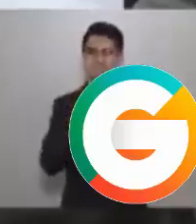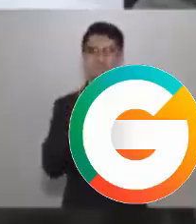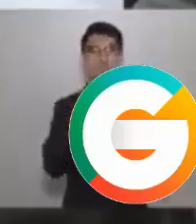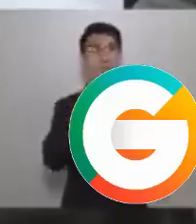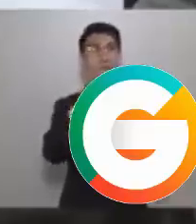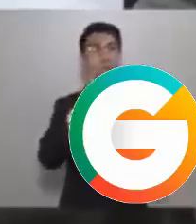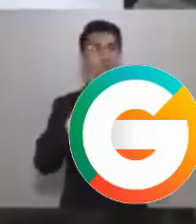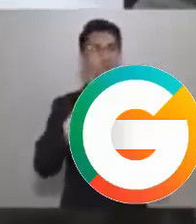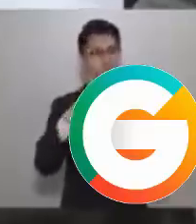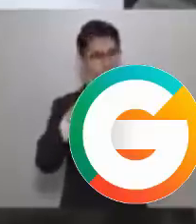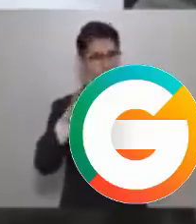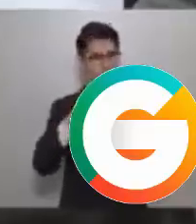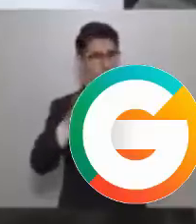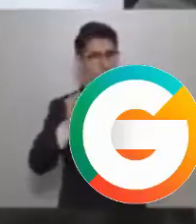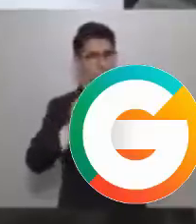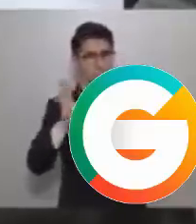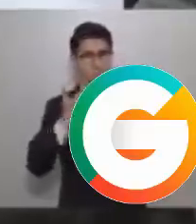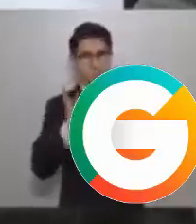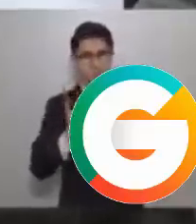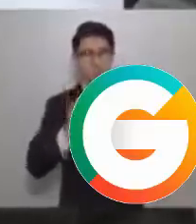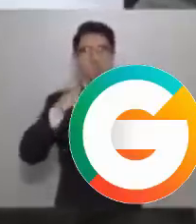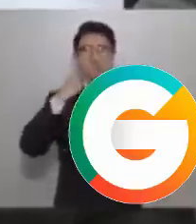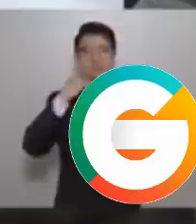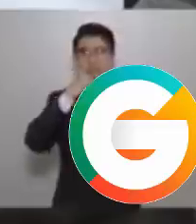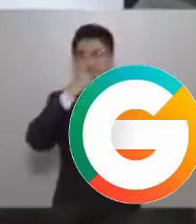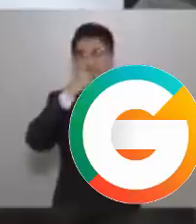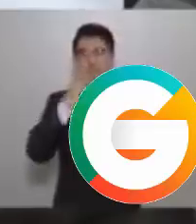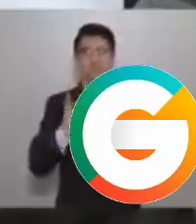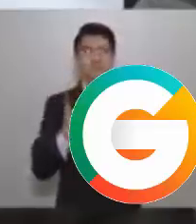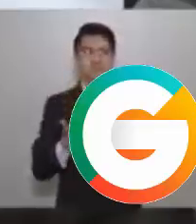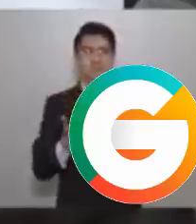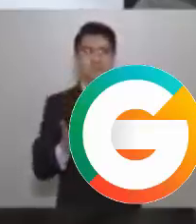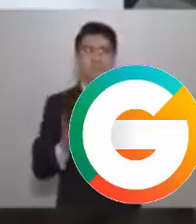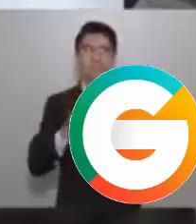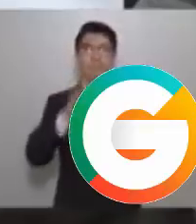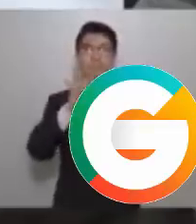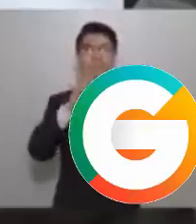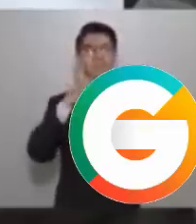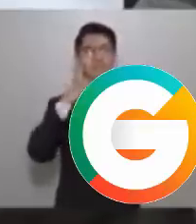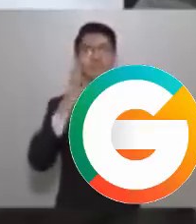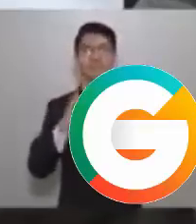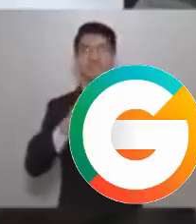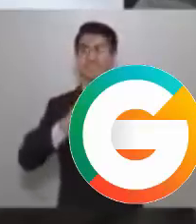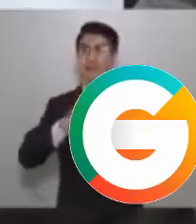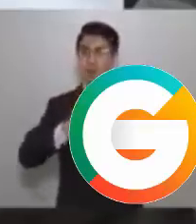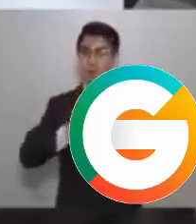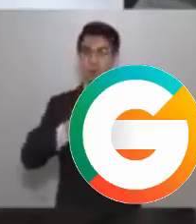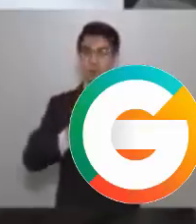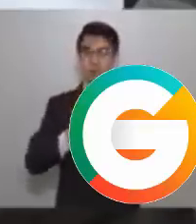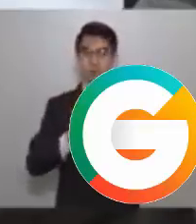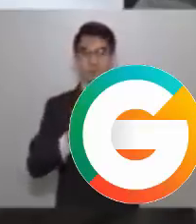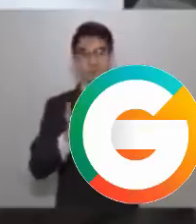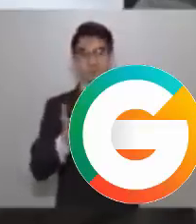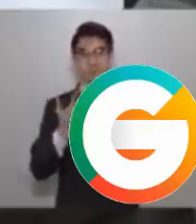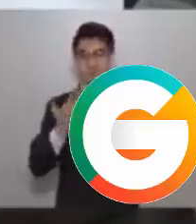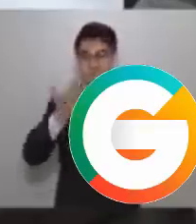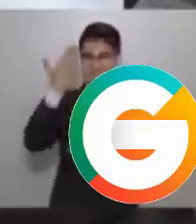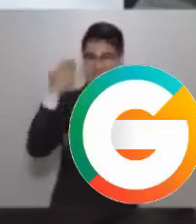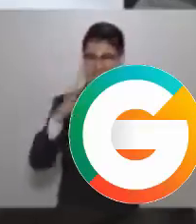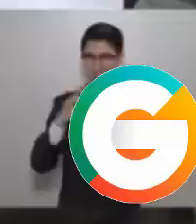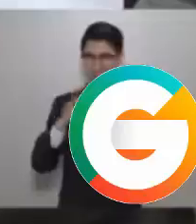por supuesto, y entiendo que el elemento se encuentra en muy grave salud. El día de hoy por la mañana tuvo un paro